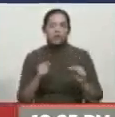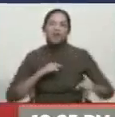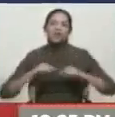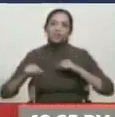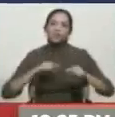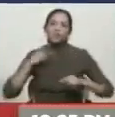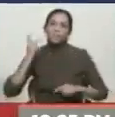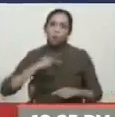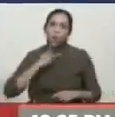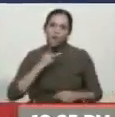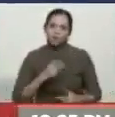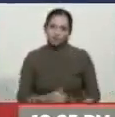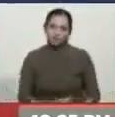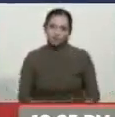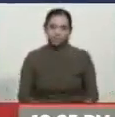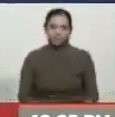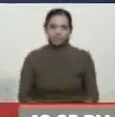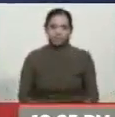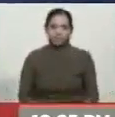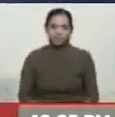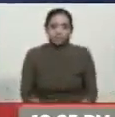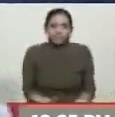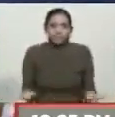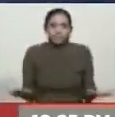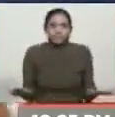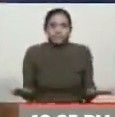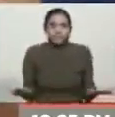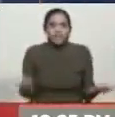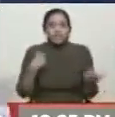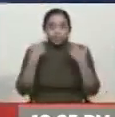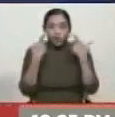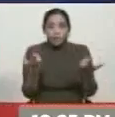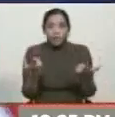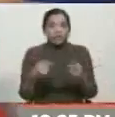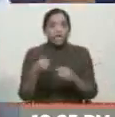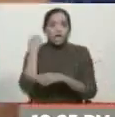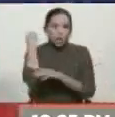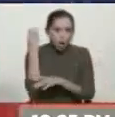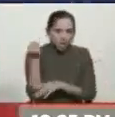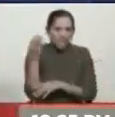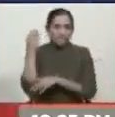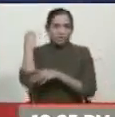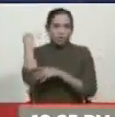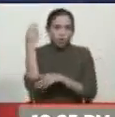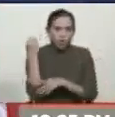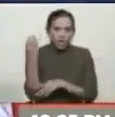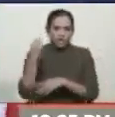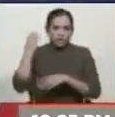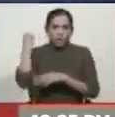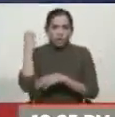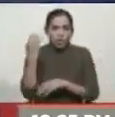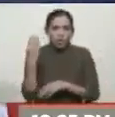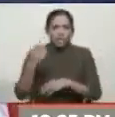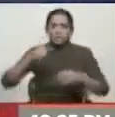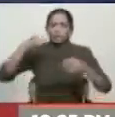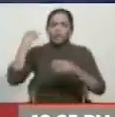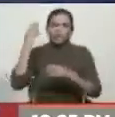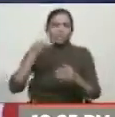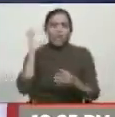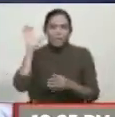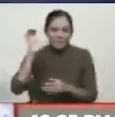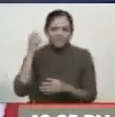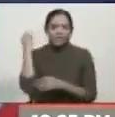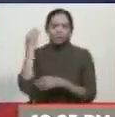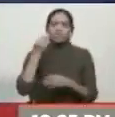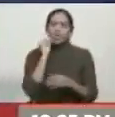política? ¿En qué momento? Porque yo veo que Congreso y Congreso van y Congreso viene. Congreso de la Patria, Congreso de la